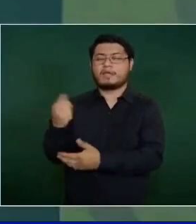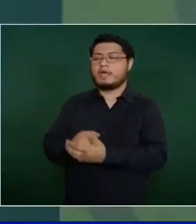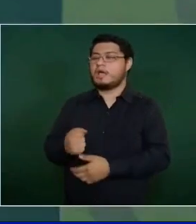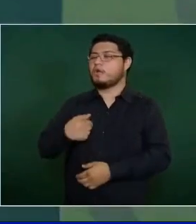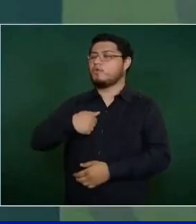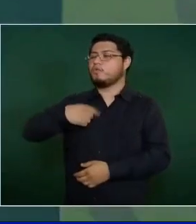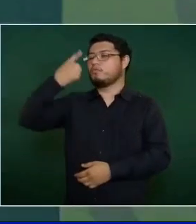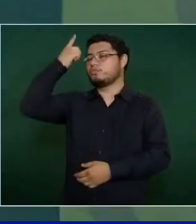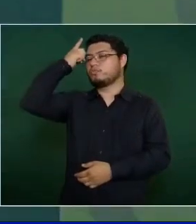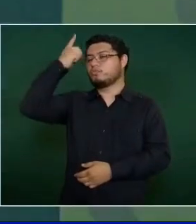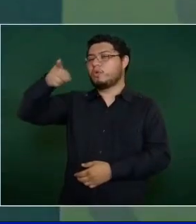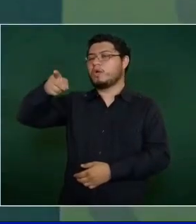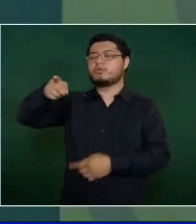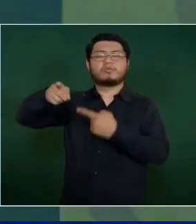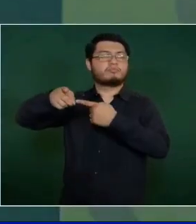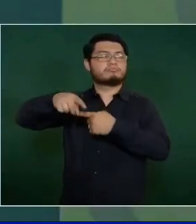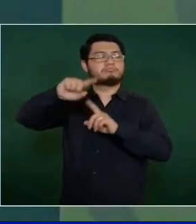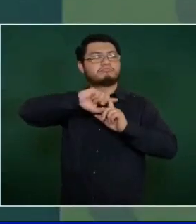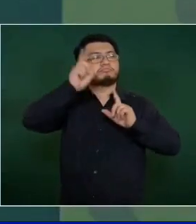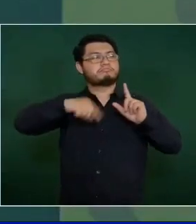México